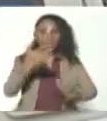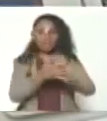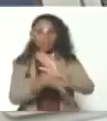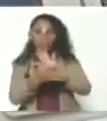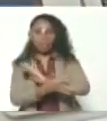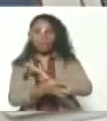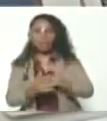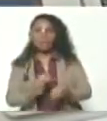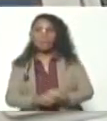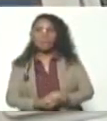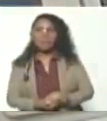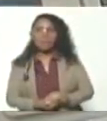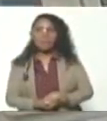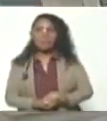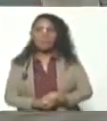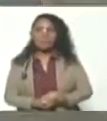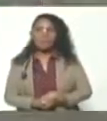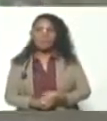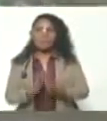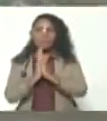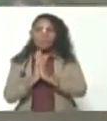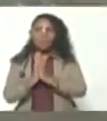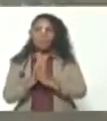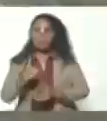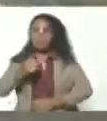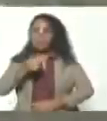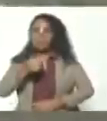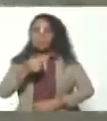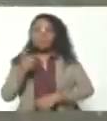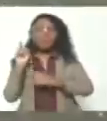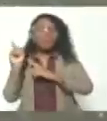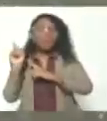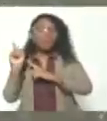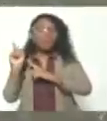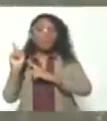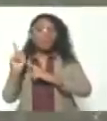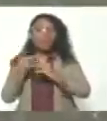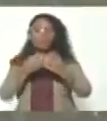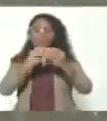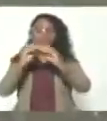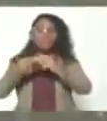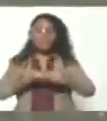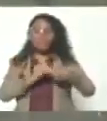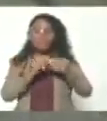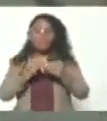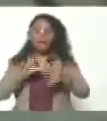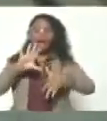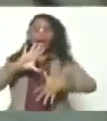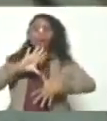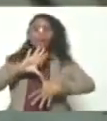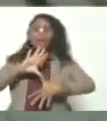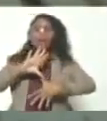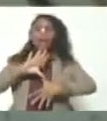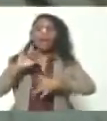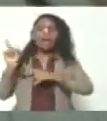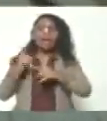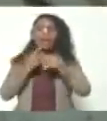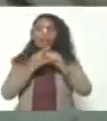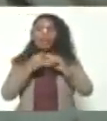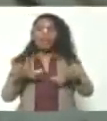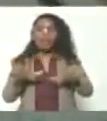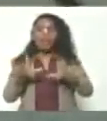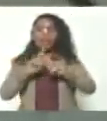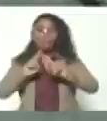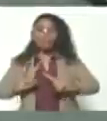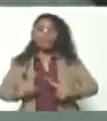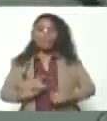Godoy. Este es un lanzacohetes. El micrófono, no este se te olvide. Este es un lanzacohetes 3.5, ¿verdad? De fabricación americana. Es multiuso